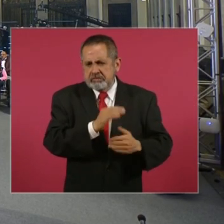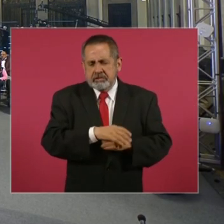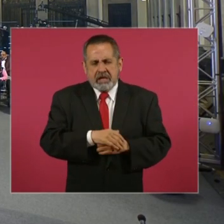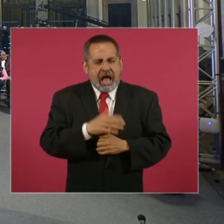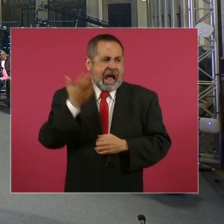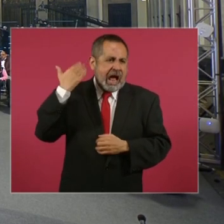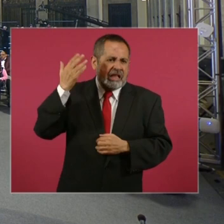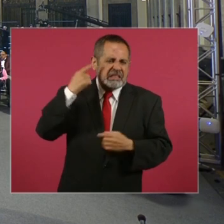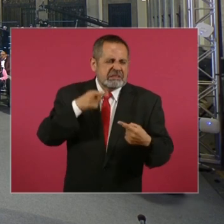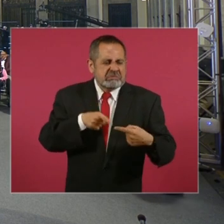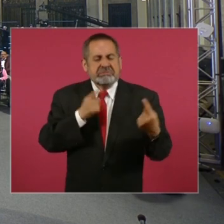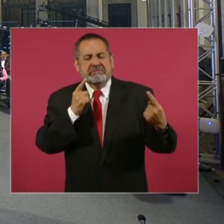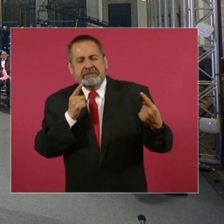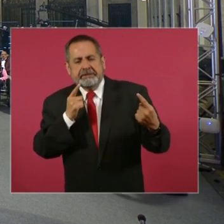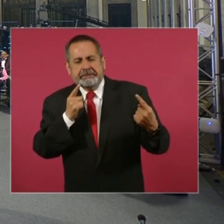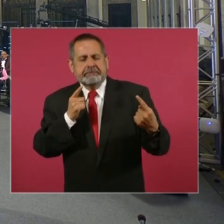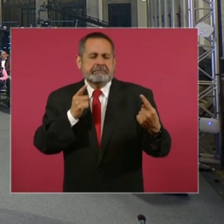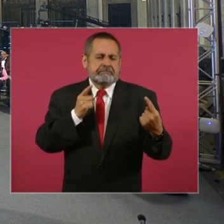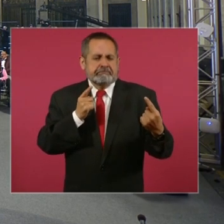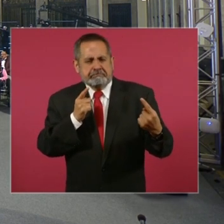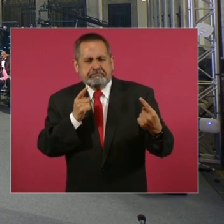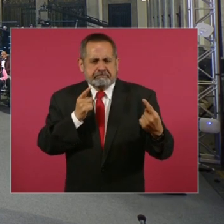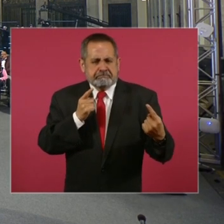tenido algunas diferencias, pero ya